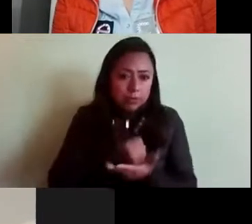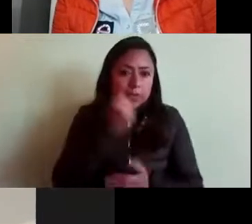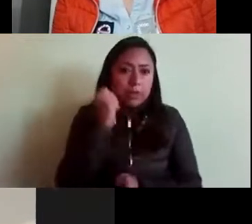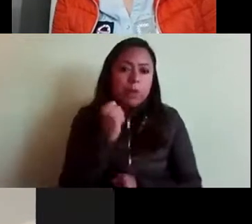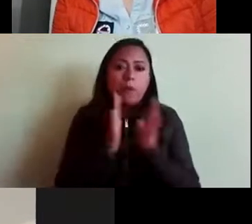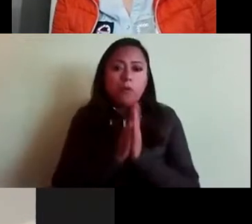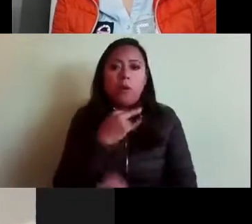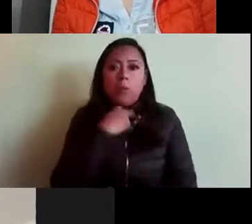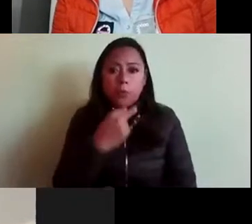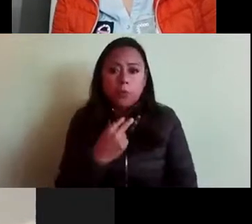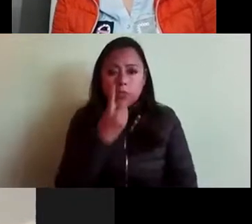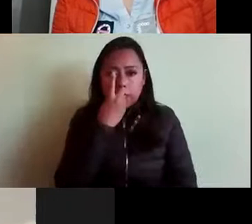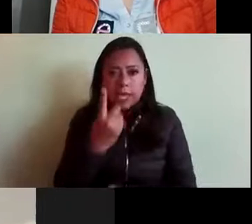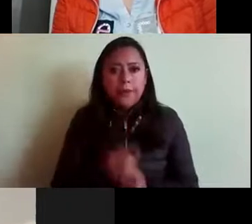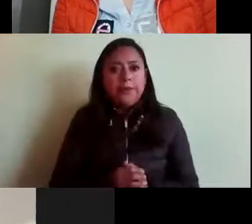ayuda a voz.